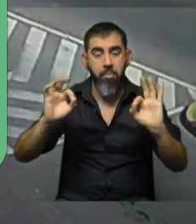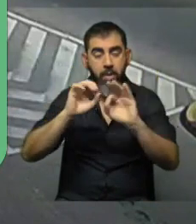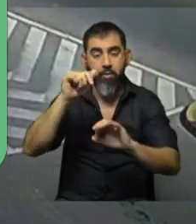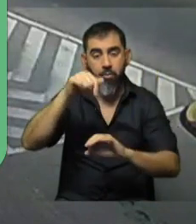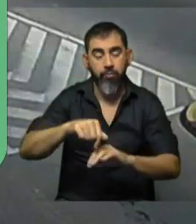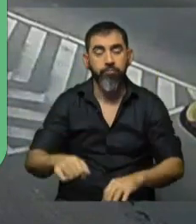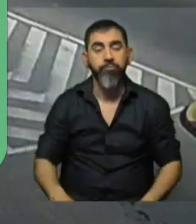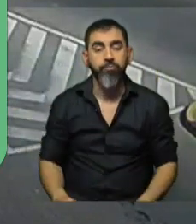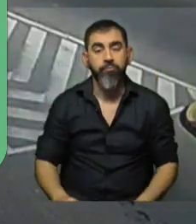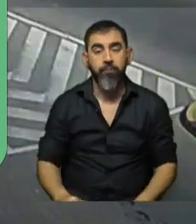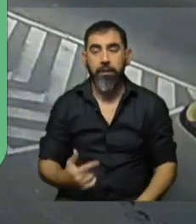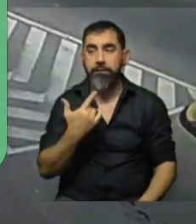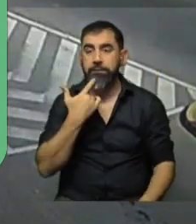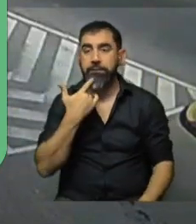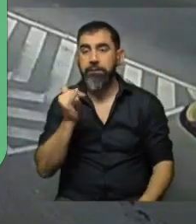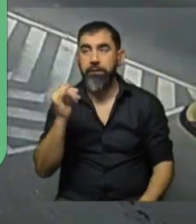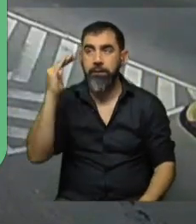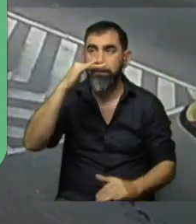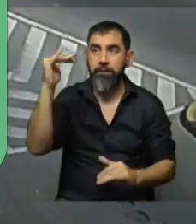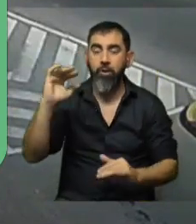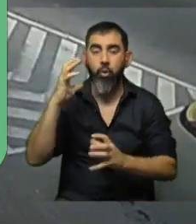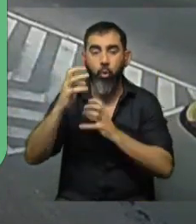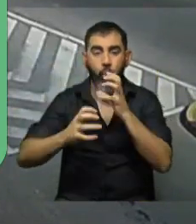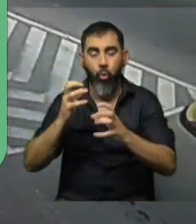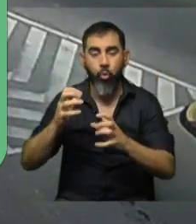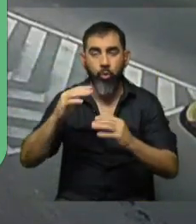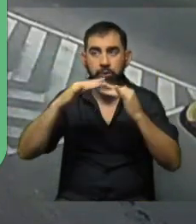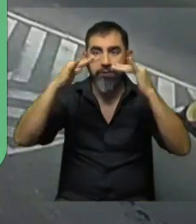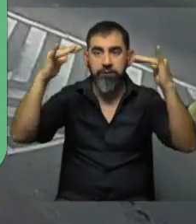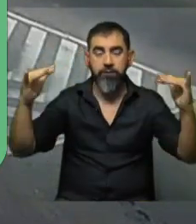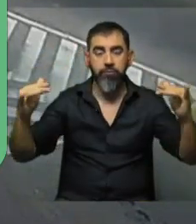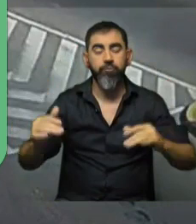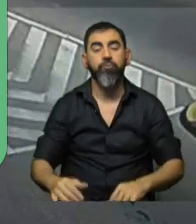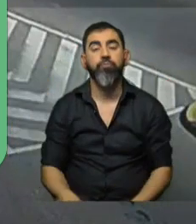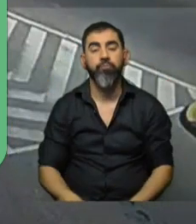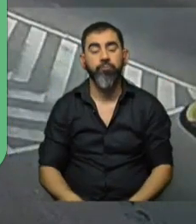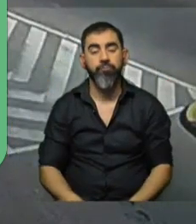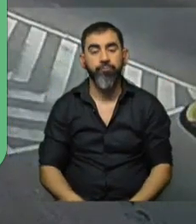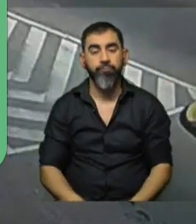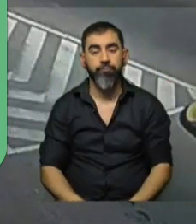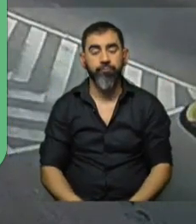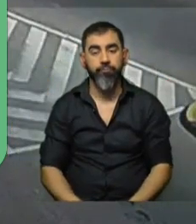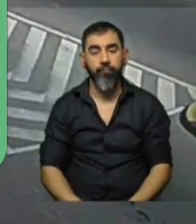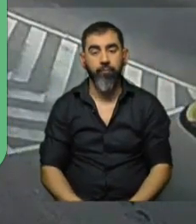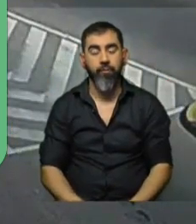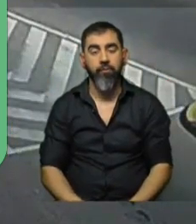Se ve celeste, se ve celeste, ¿eh? Se ve celeste, mirá lo que es el cielo celeste, maravilloso, y ahí te sale toda esa